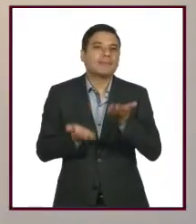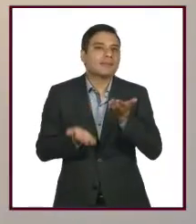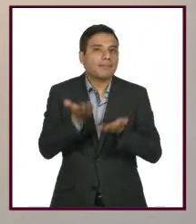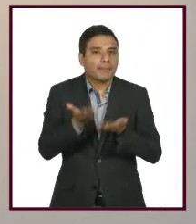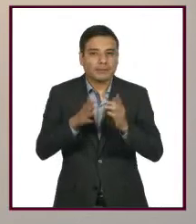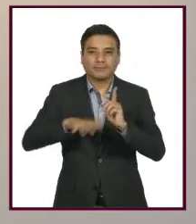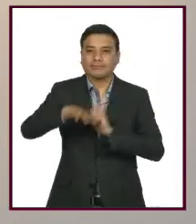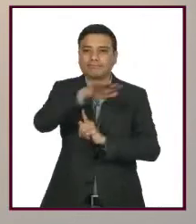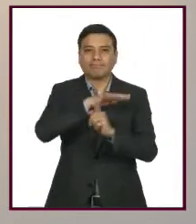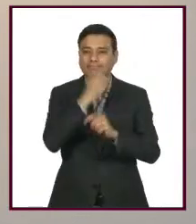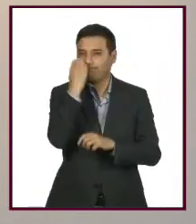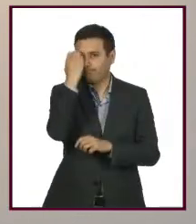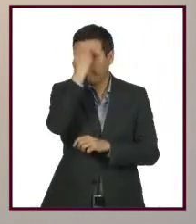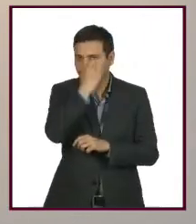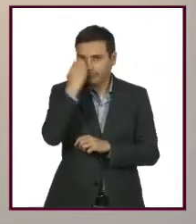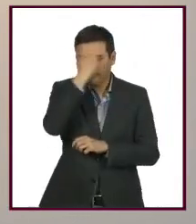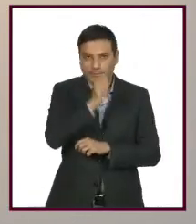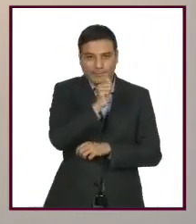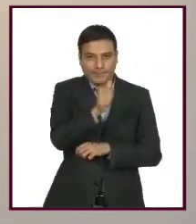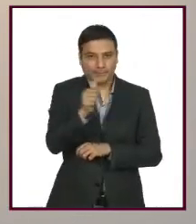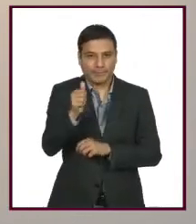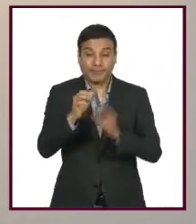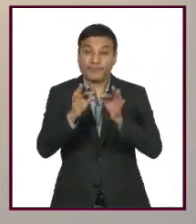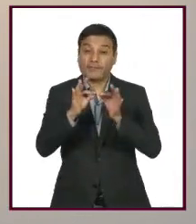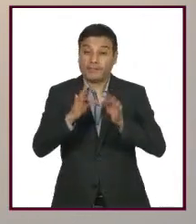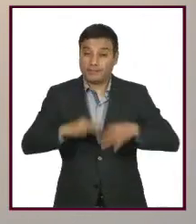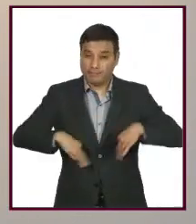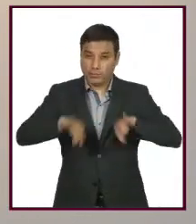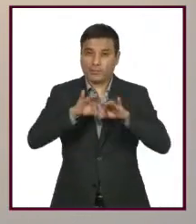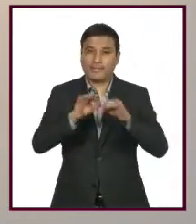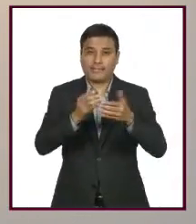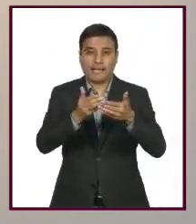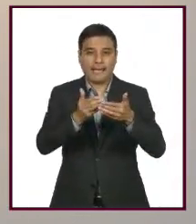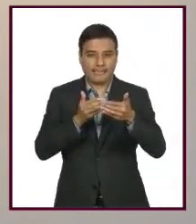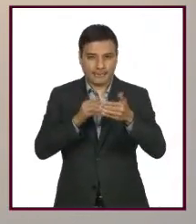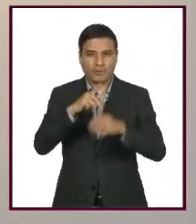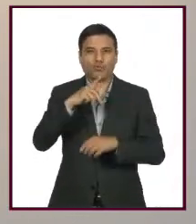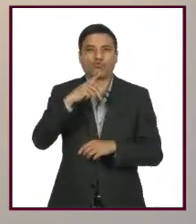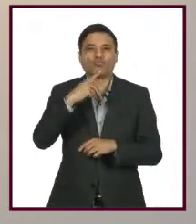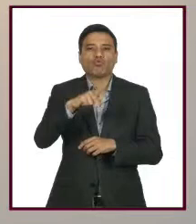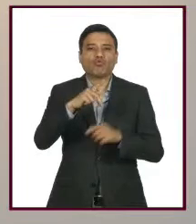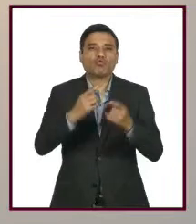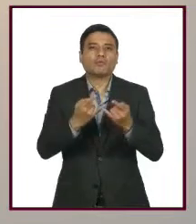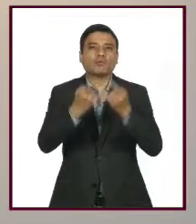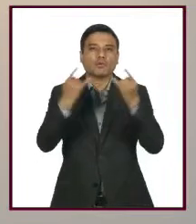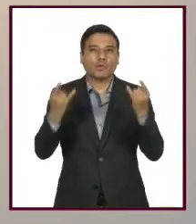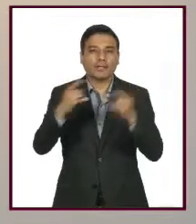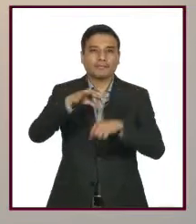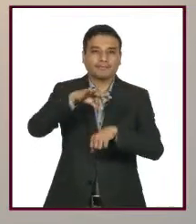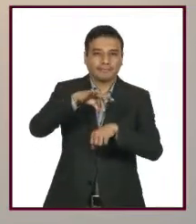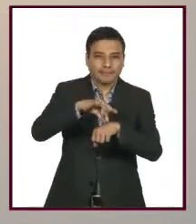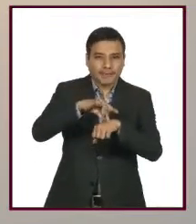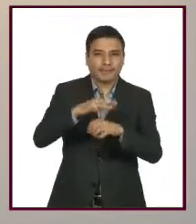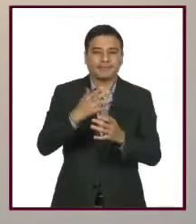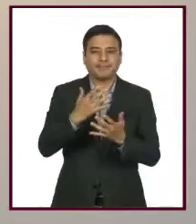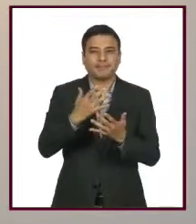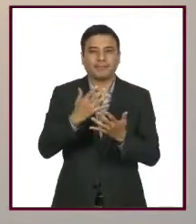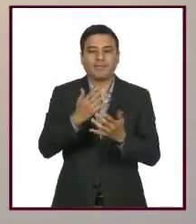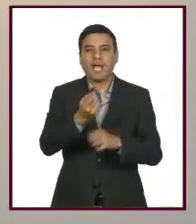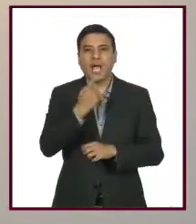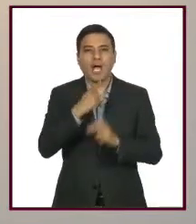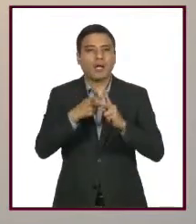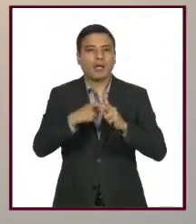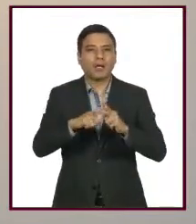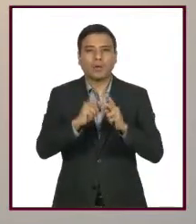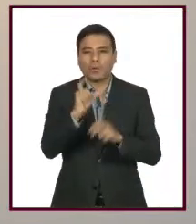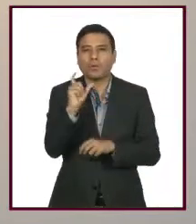integral cada caso. Es importante hacer una historia clínica detallada, interrogar sobre el inicio del consumo, la